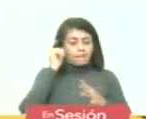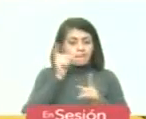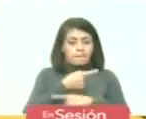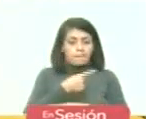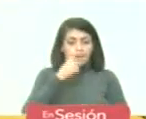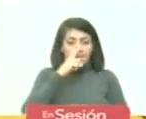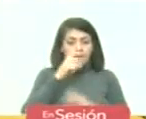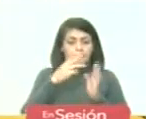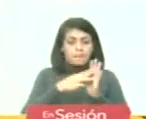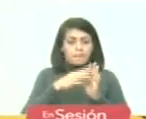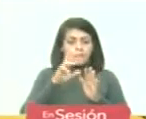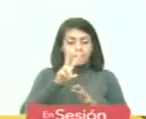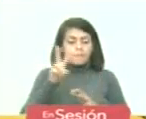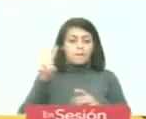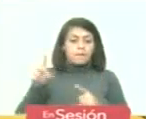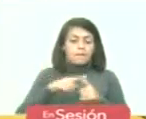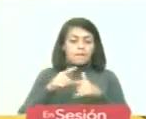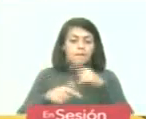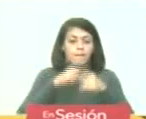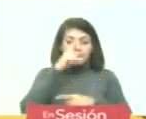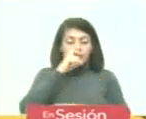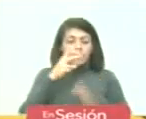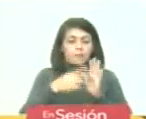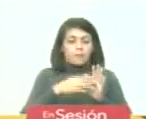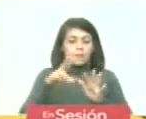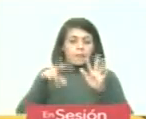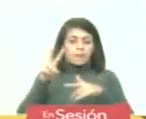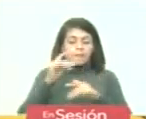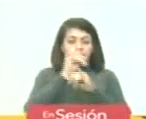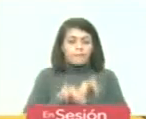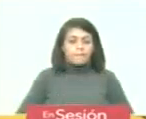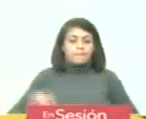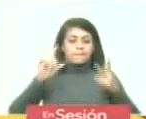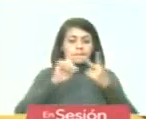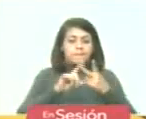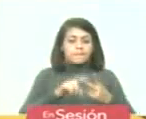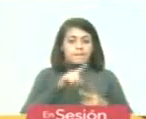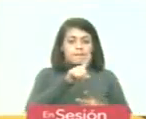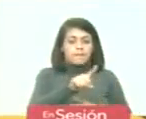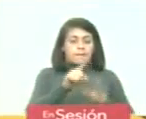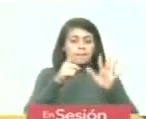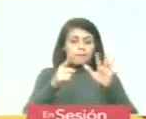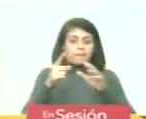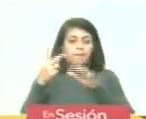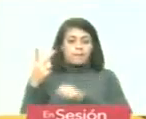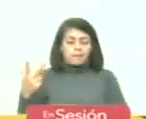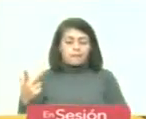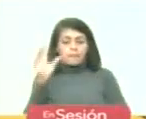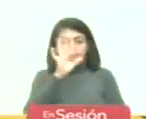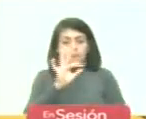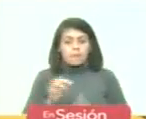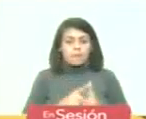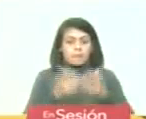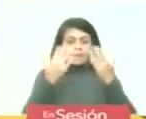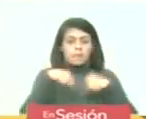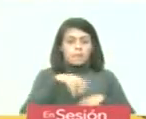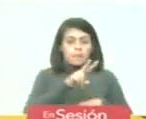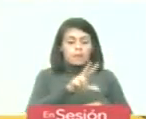agosto de 2022, año 212 de la Independencia, 163 de la Federación